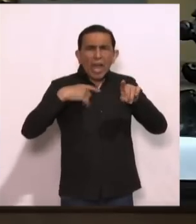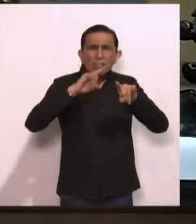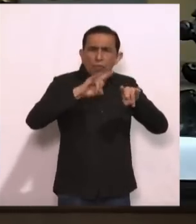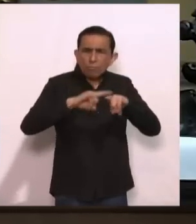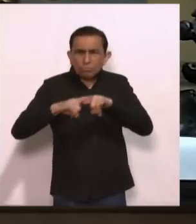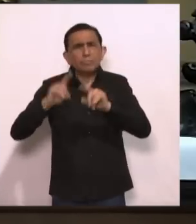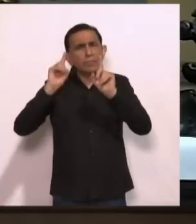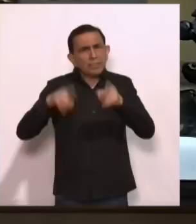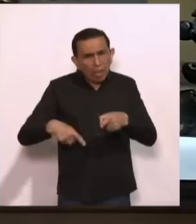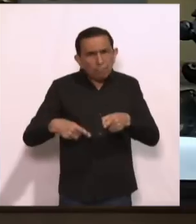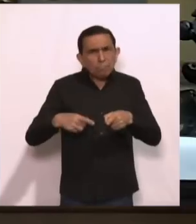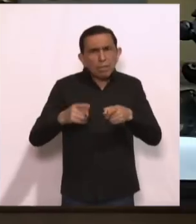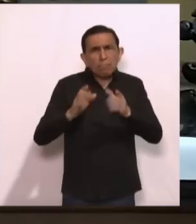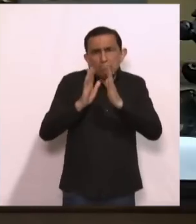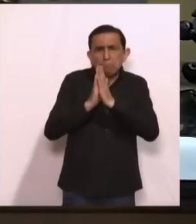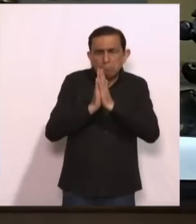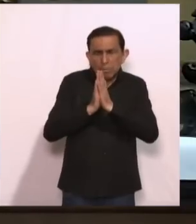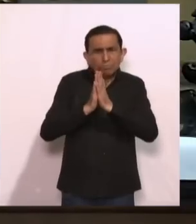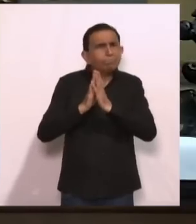redes sociales.